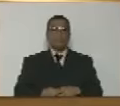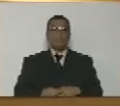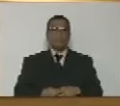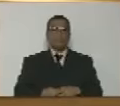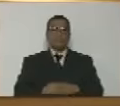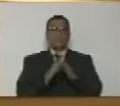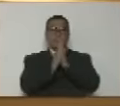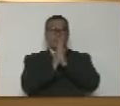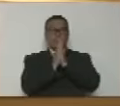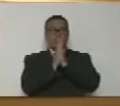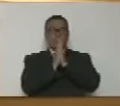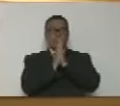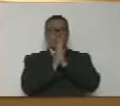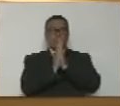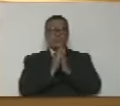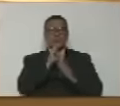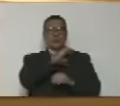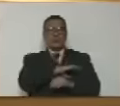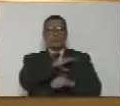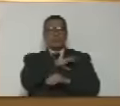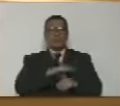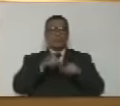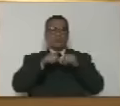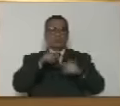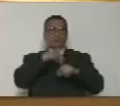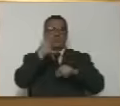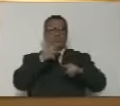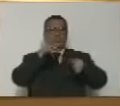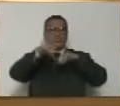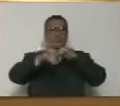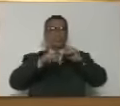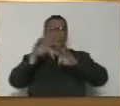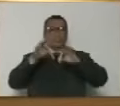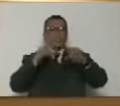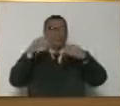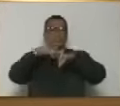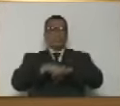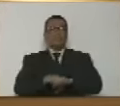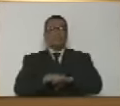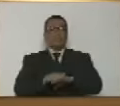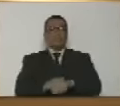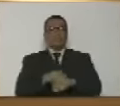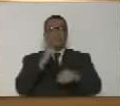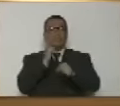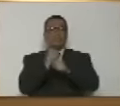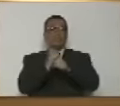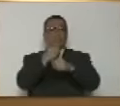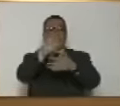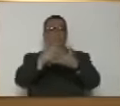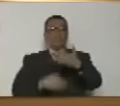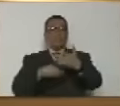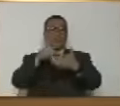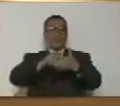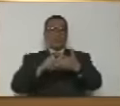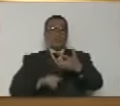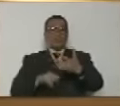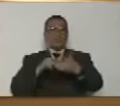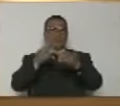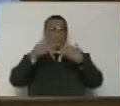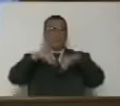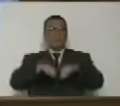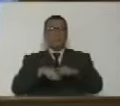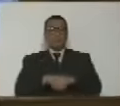Por favor, remítalo a la Comisión Permanente de Política Exterior, Soberanía e Integración a los fines de la elaboración del informe correspondiente.